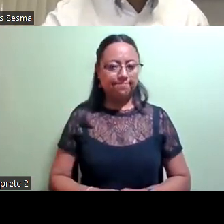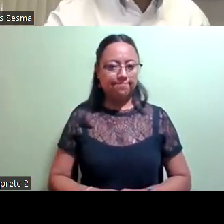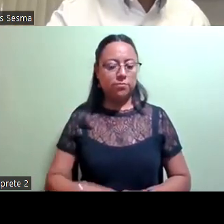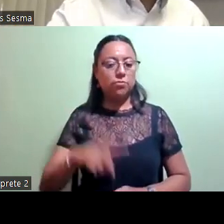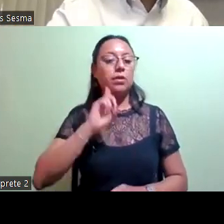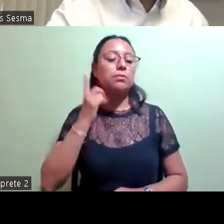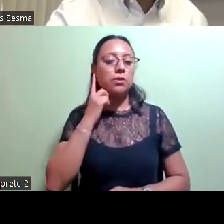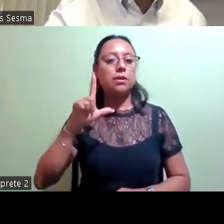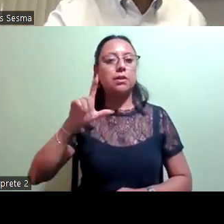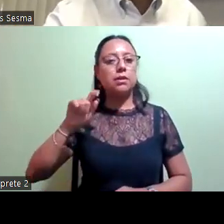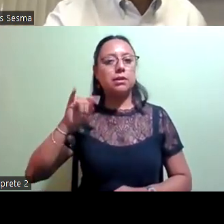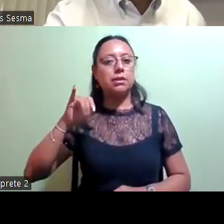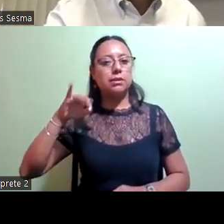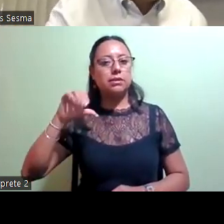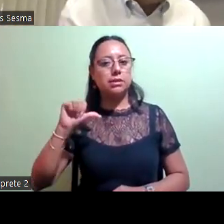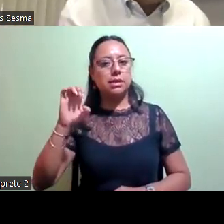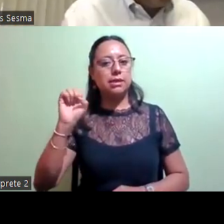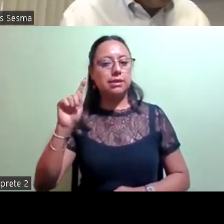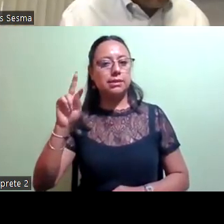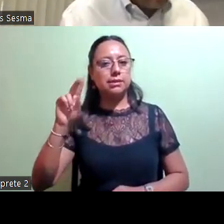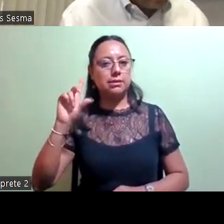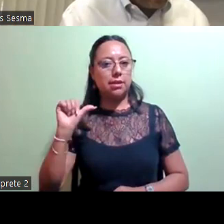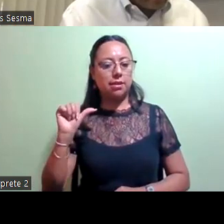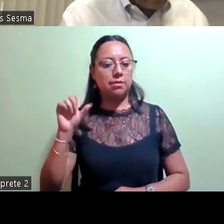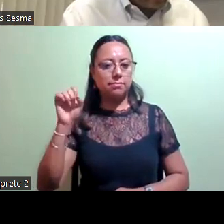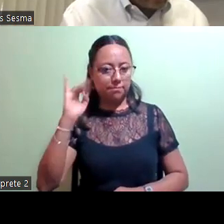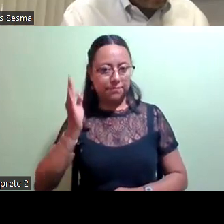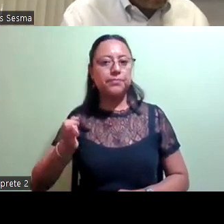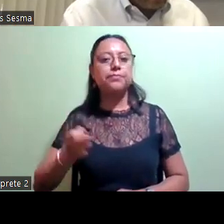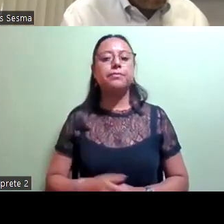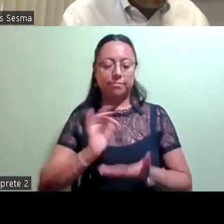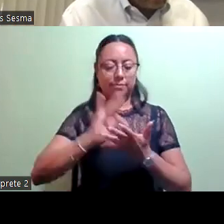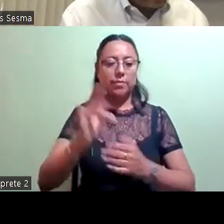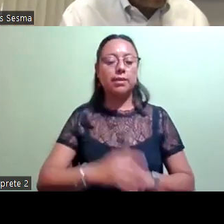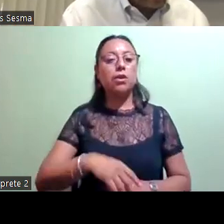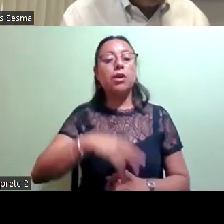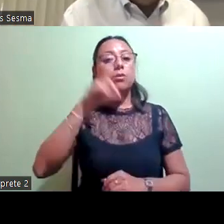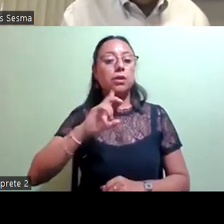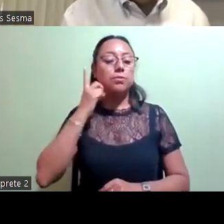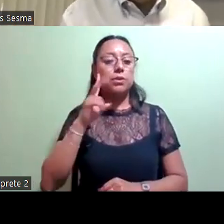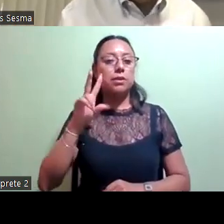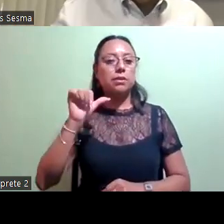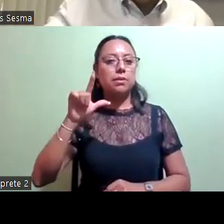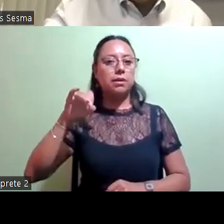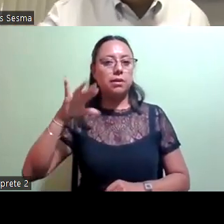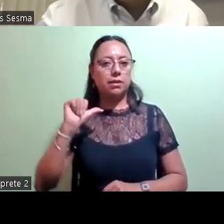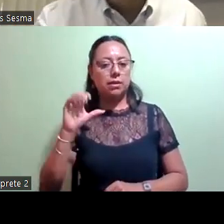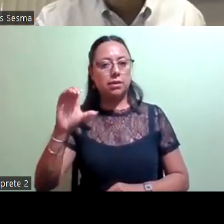Diputada Leticia Estrada Hernández. A favor. Gracias. Diputada Miriam Valeria